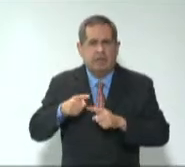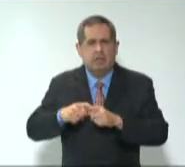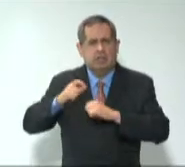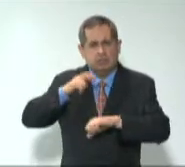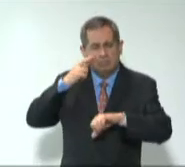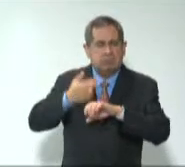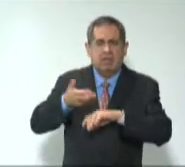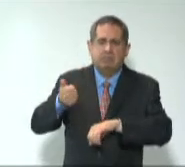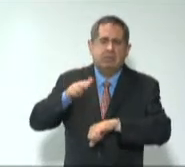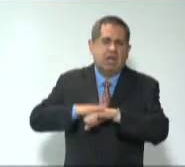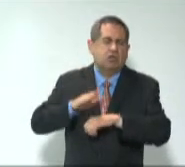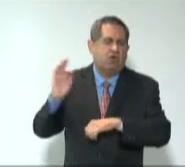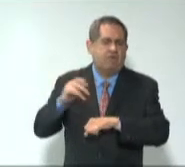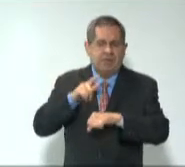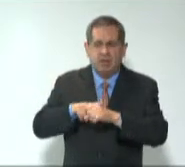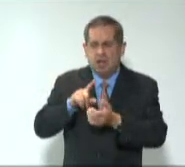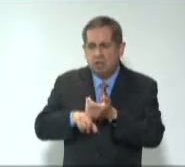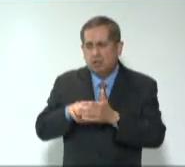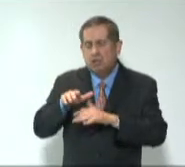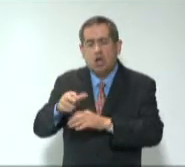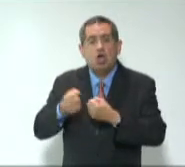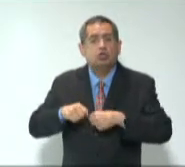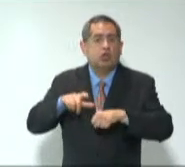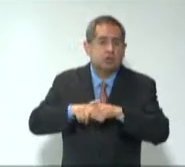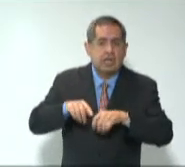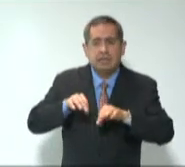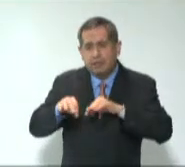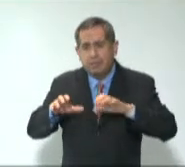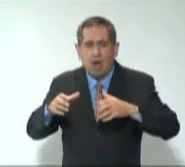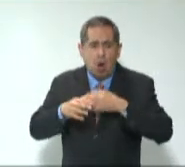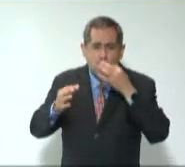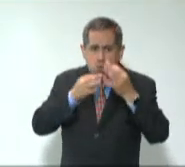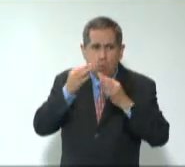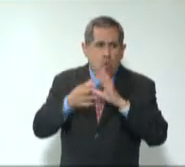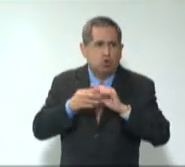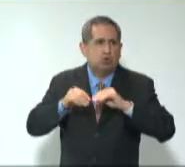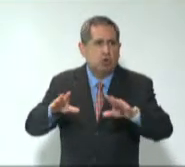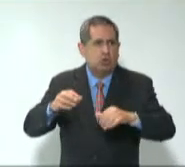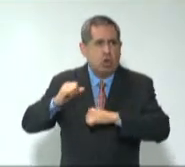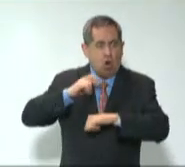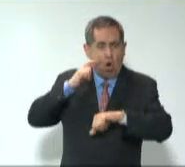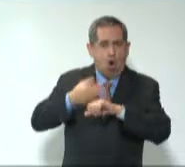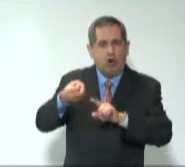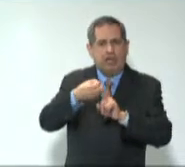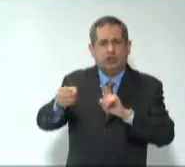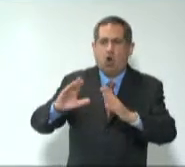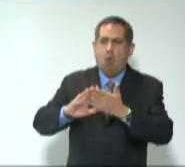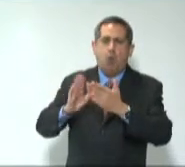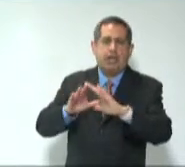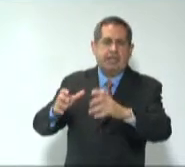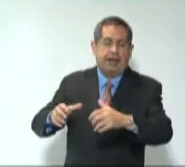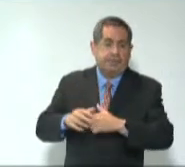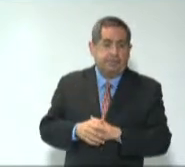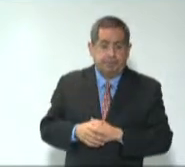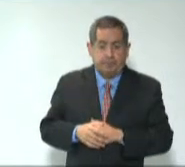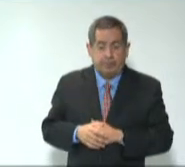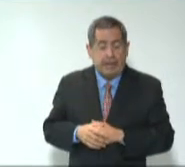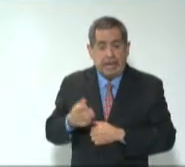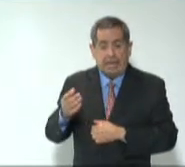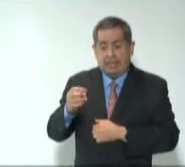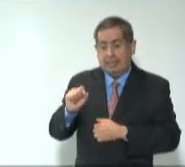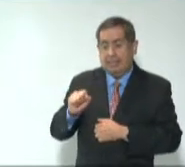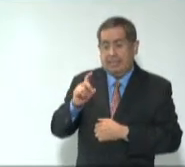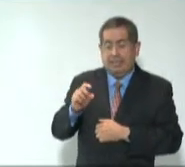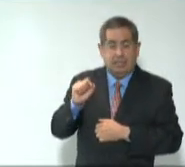cargos de la Administración pública en el área social en actividades de promoción y organización comunitaria en la secretaría de desarrollo